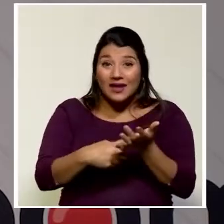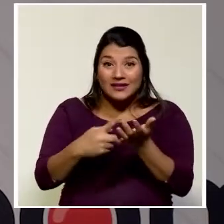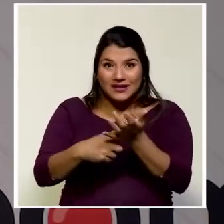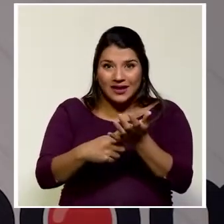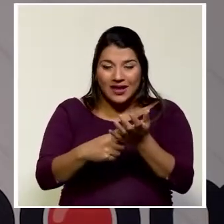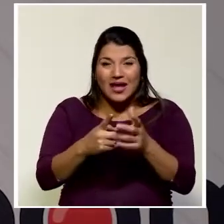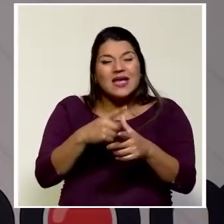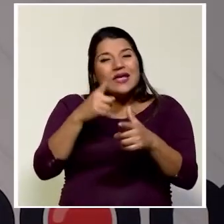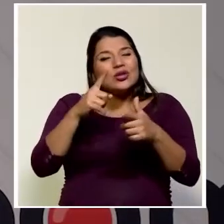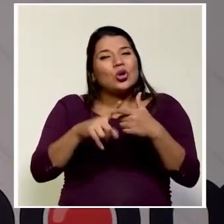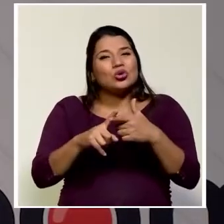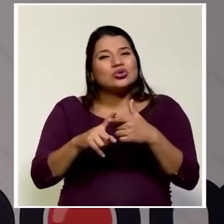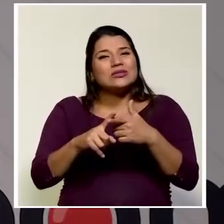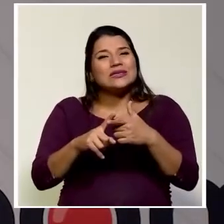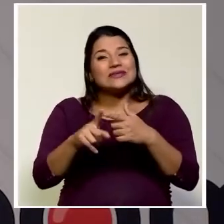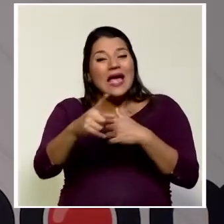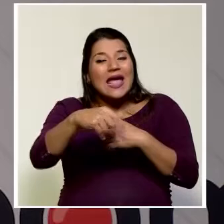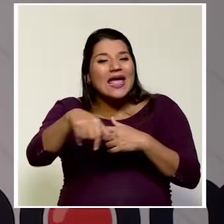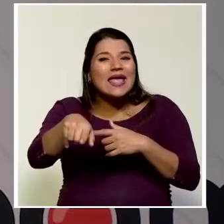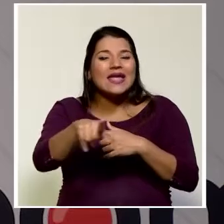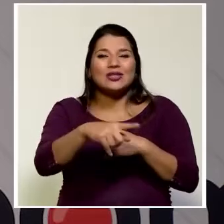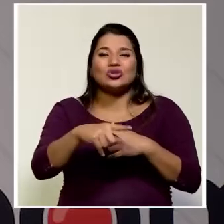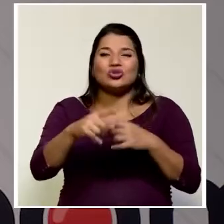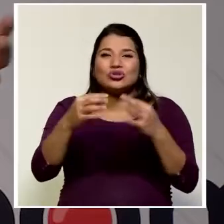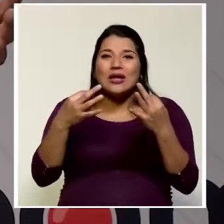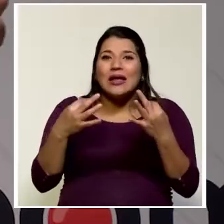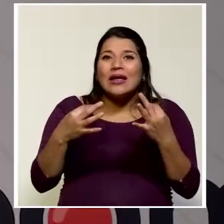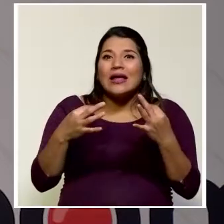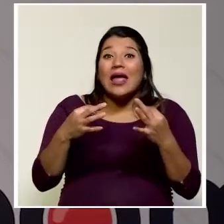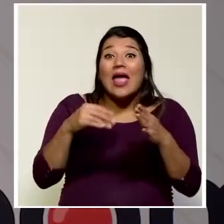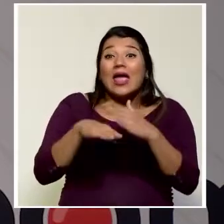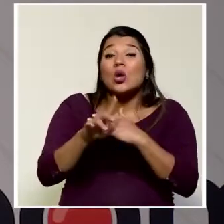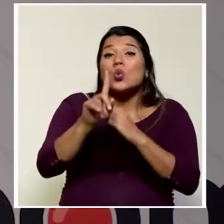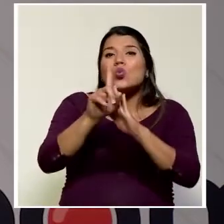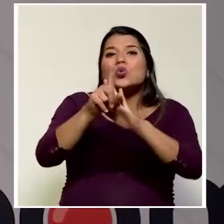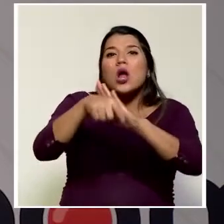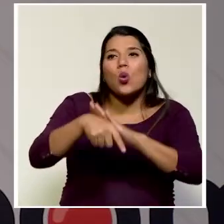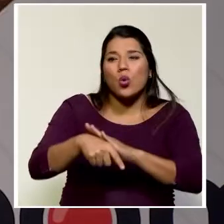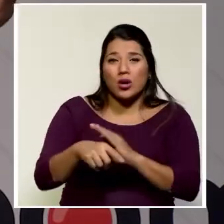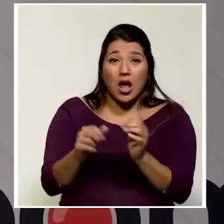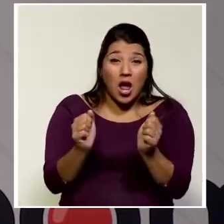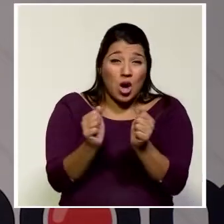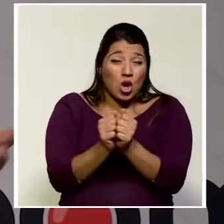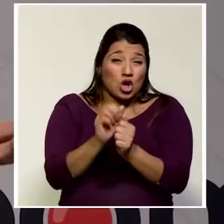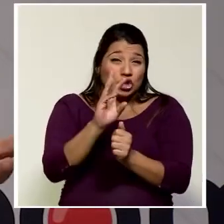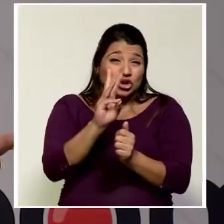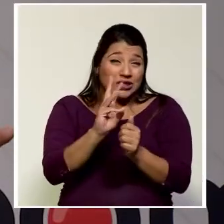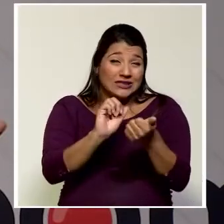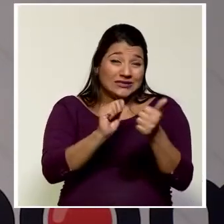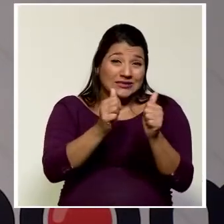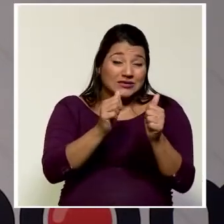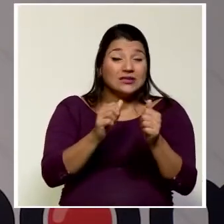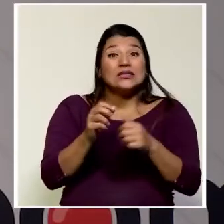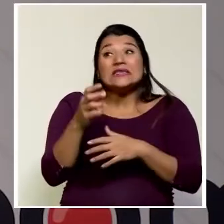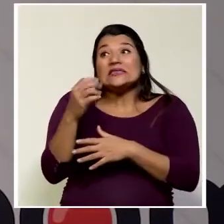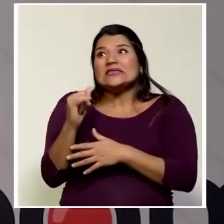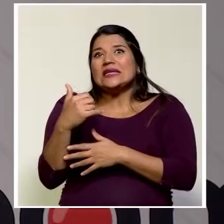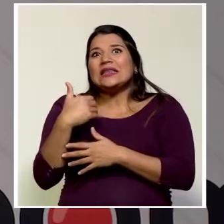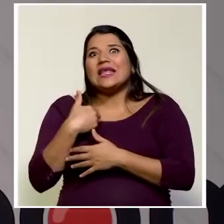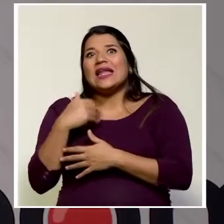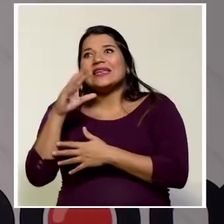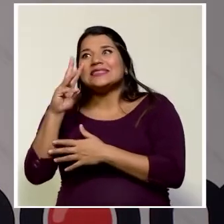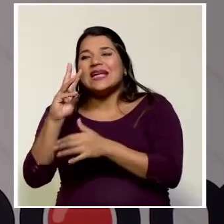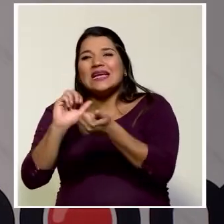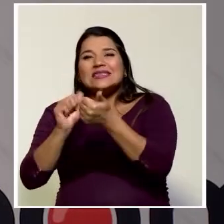les hace precisamente tratar de pasar lo más rápido, ¿verdad? En una hora, teniendo 6 candidatos, cada candidato hablaría 10 minutos. No hay un debate